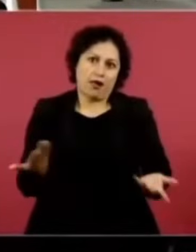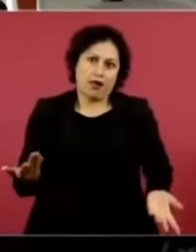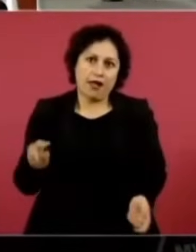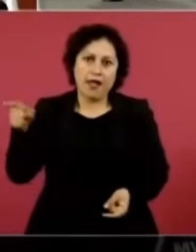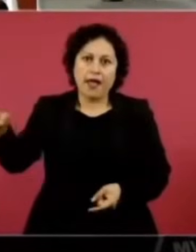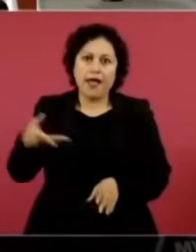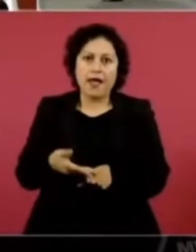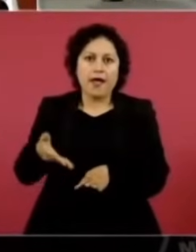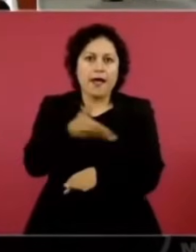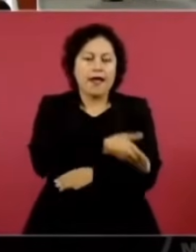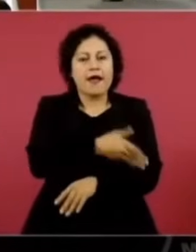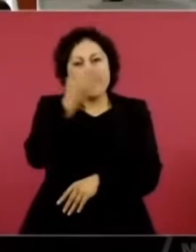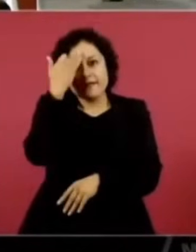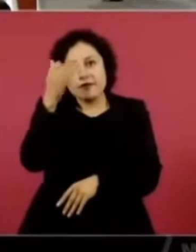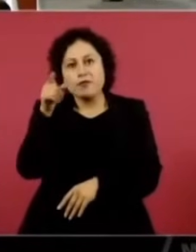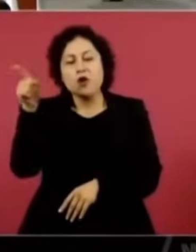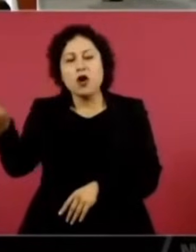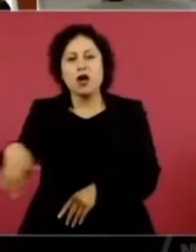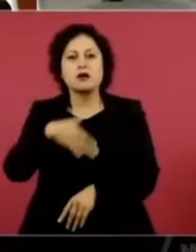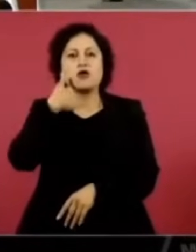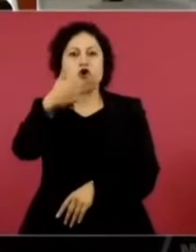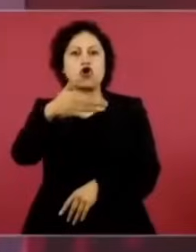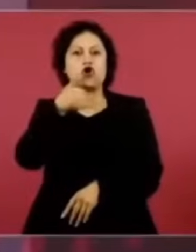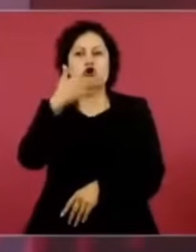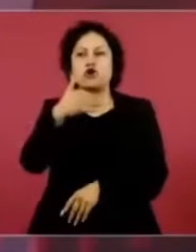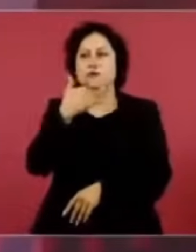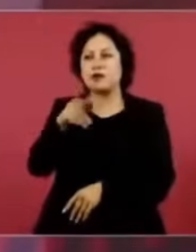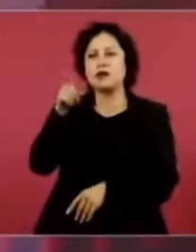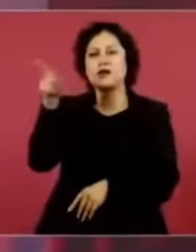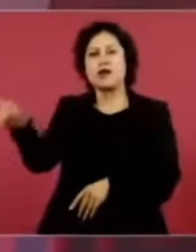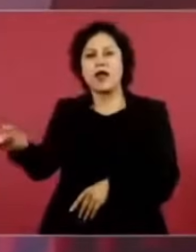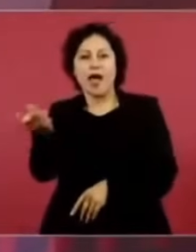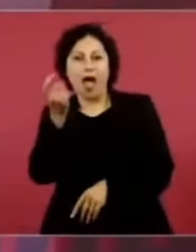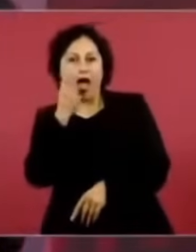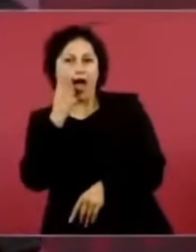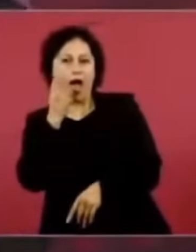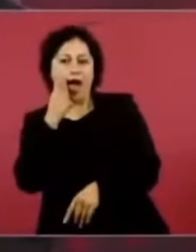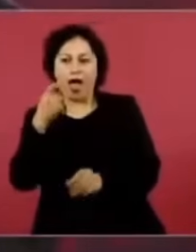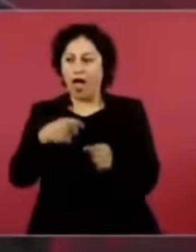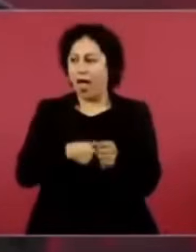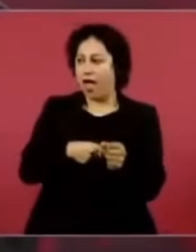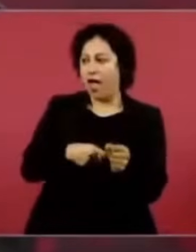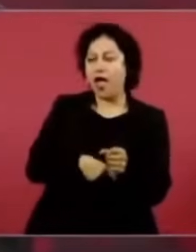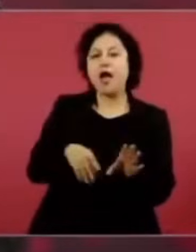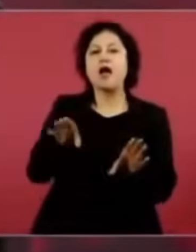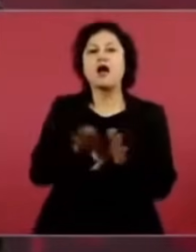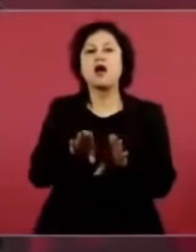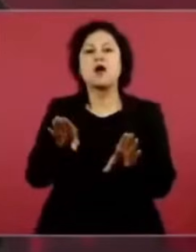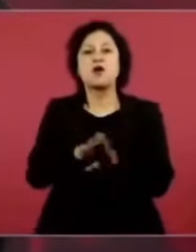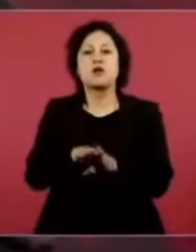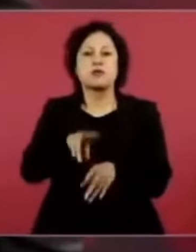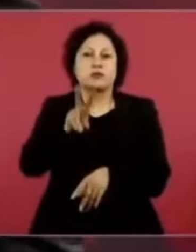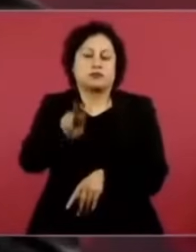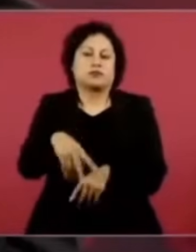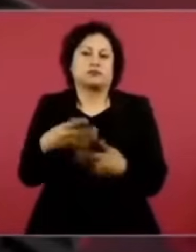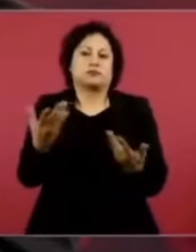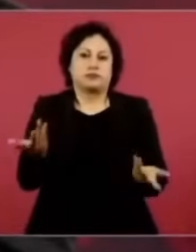tranza que tenían en la distribución de los medicamentos. Ya hemos hablado